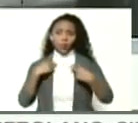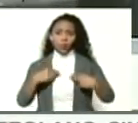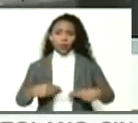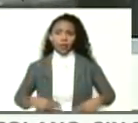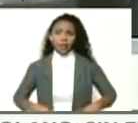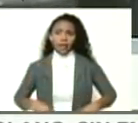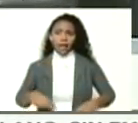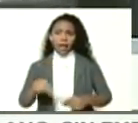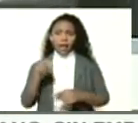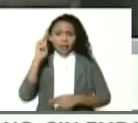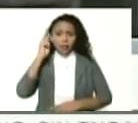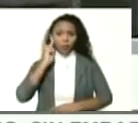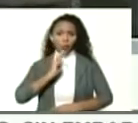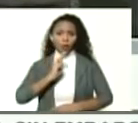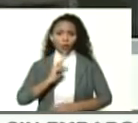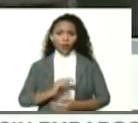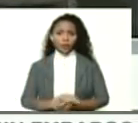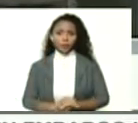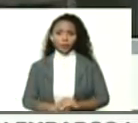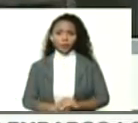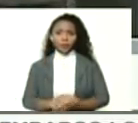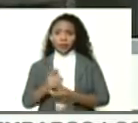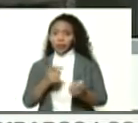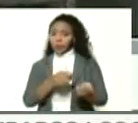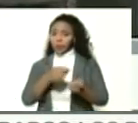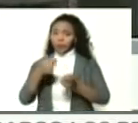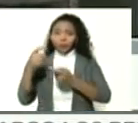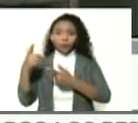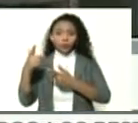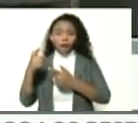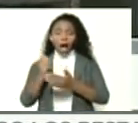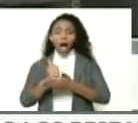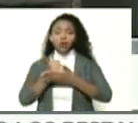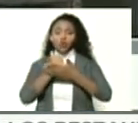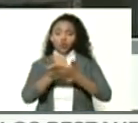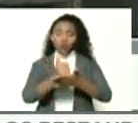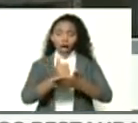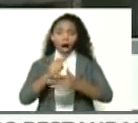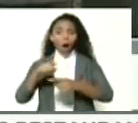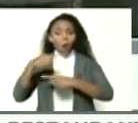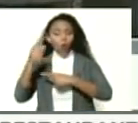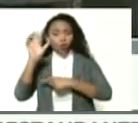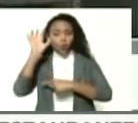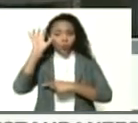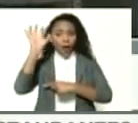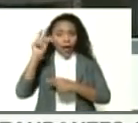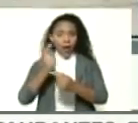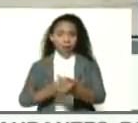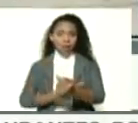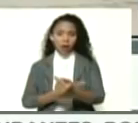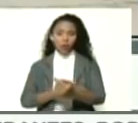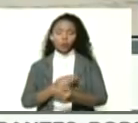humanitaria Simón Bolívar, a llevar ayuda a otro país hermano.